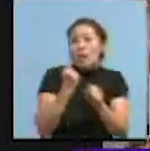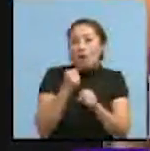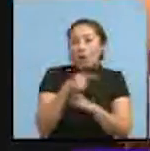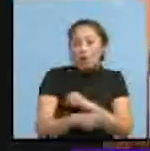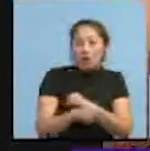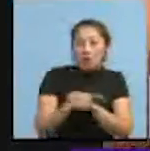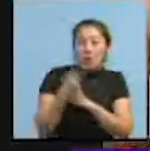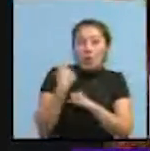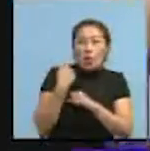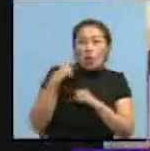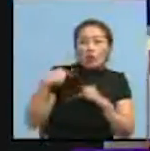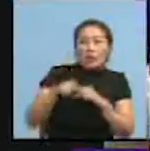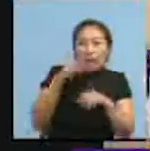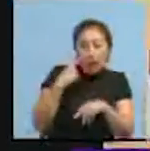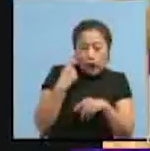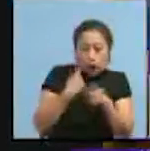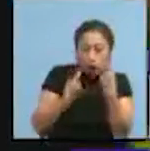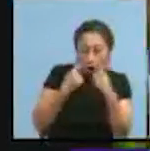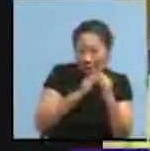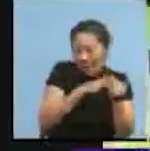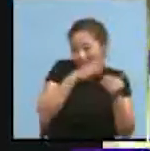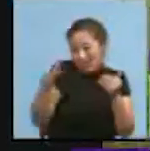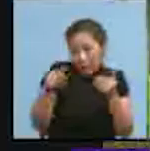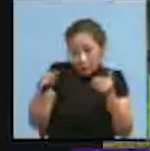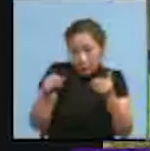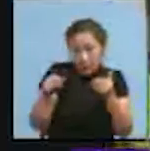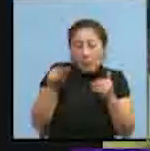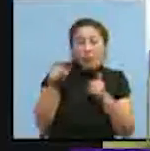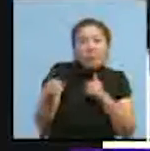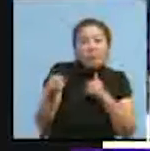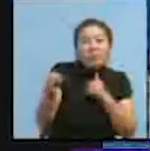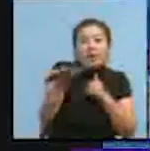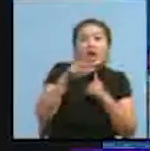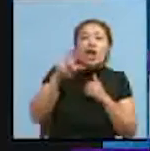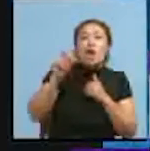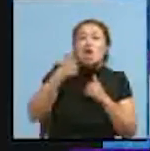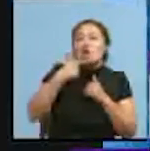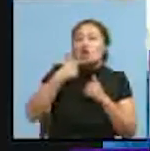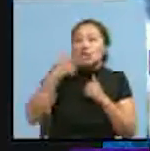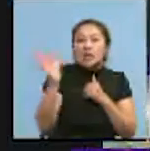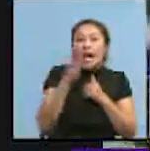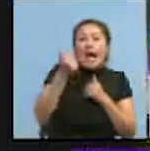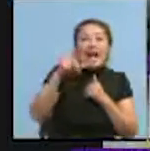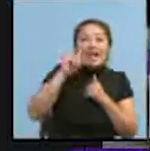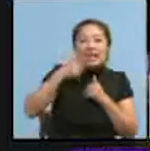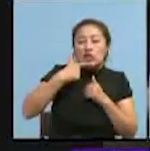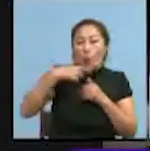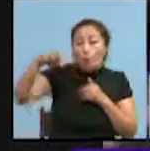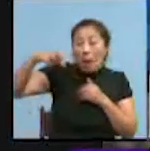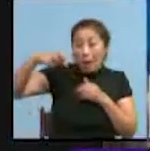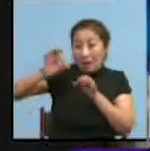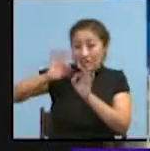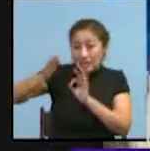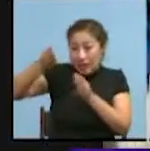ubicados de la revisación técnica para atrás. De Palpalá. Sí, en Palpalá, y está